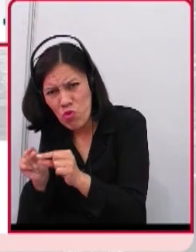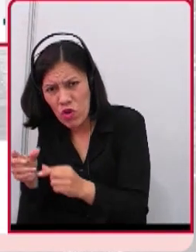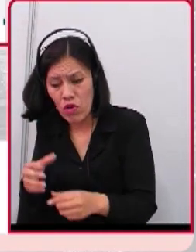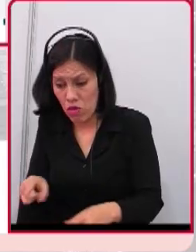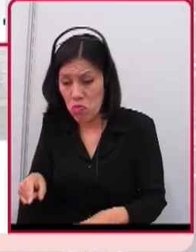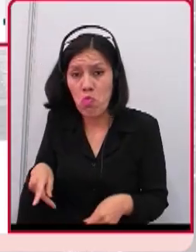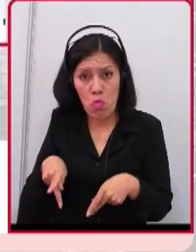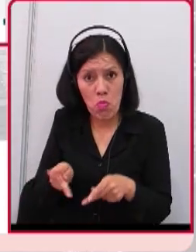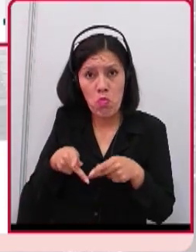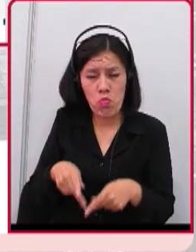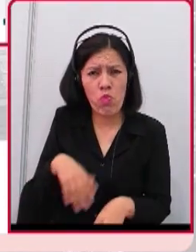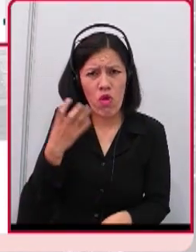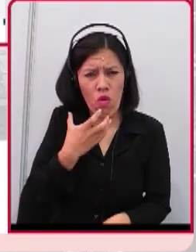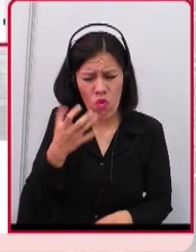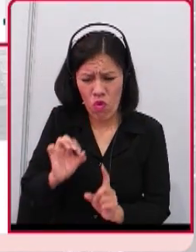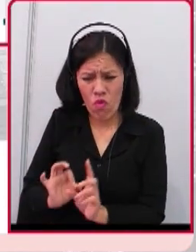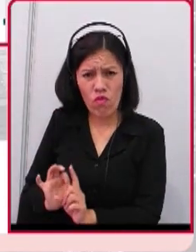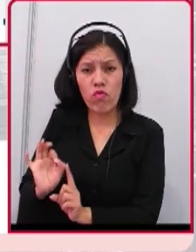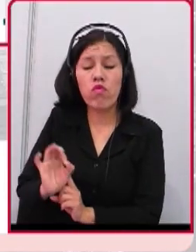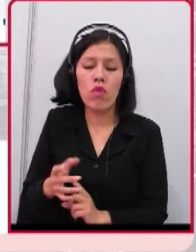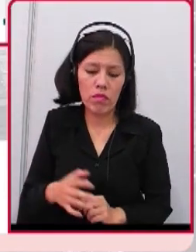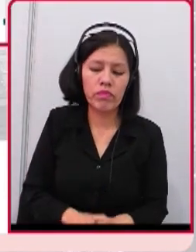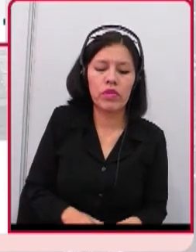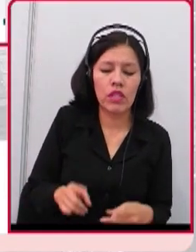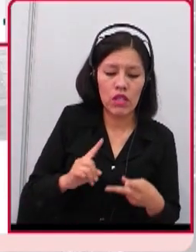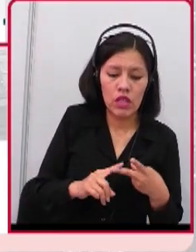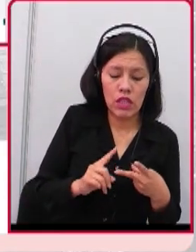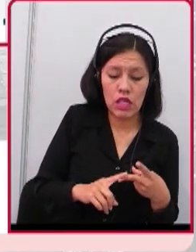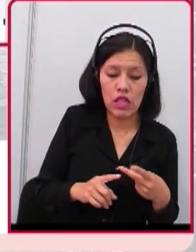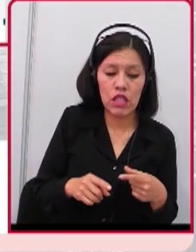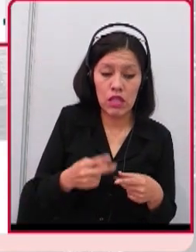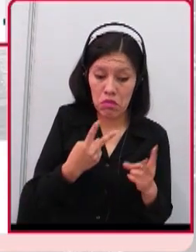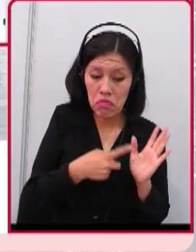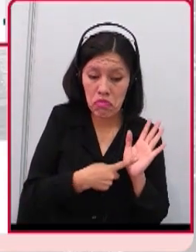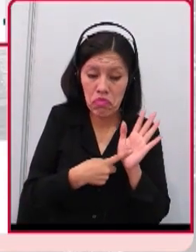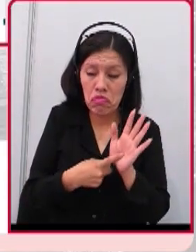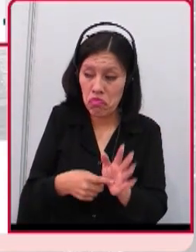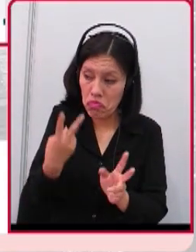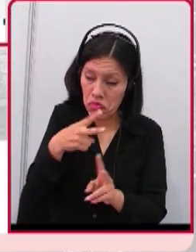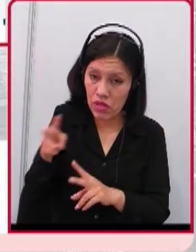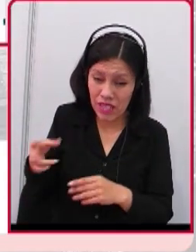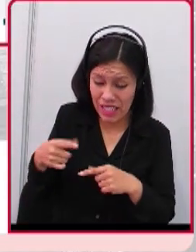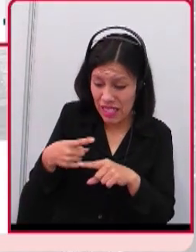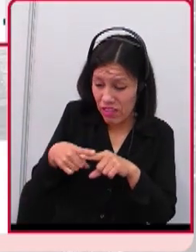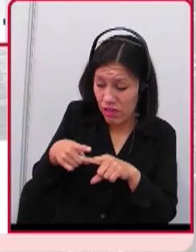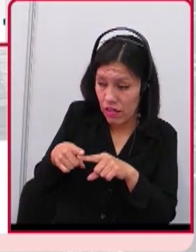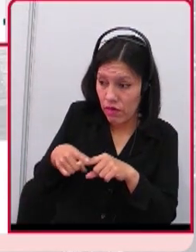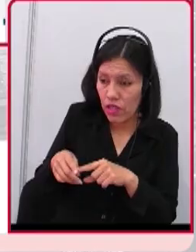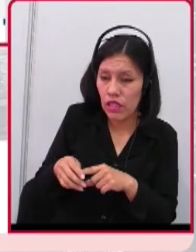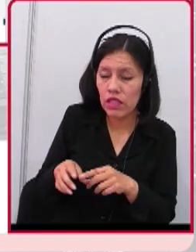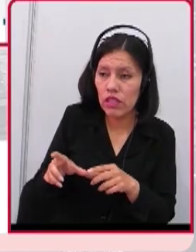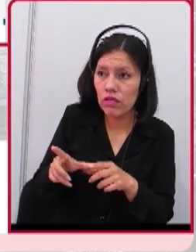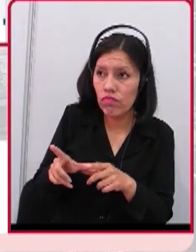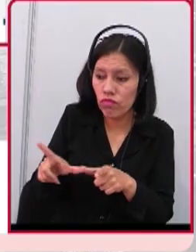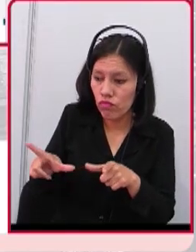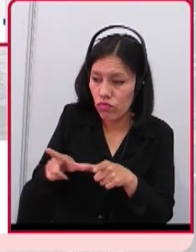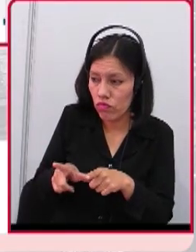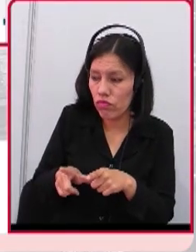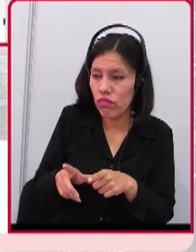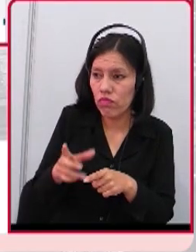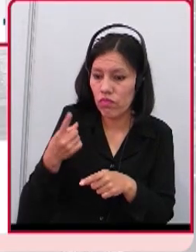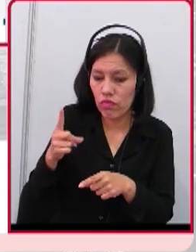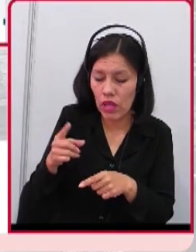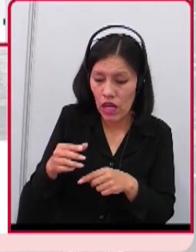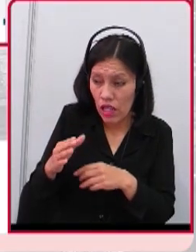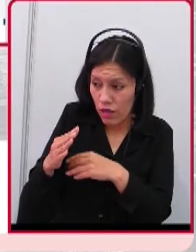tenemos se evidencia que la gradación de estos ensambles de alteración argílica están